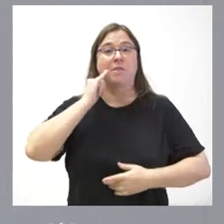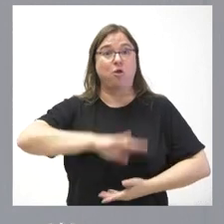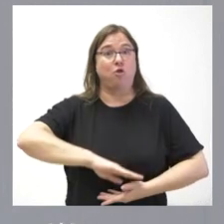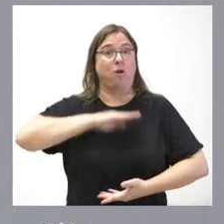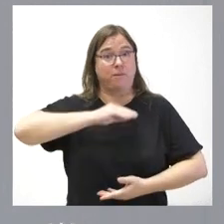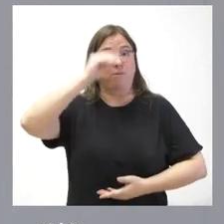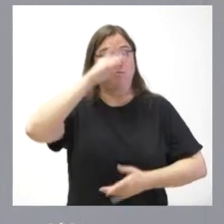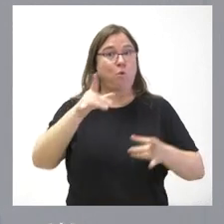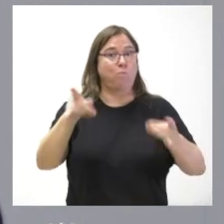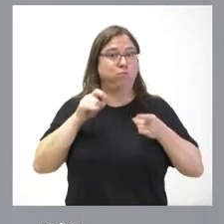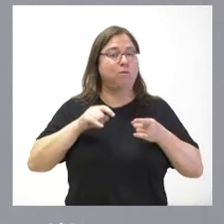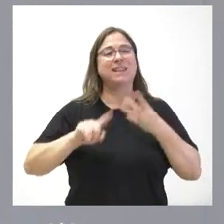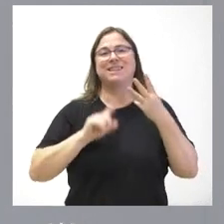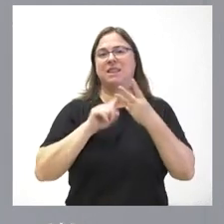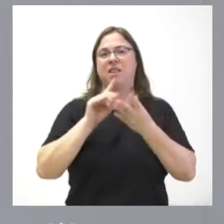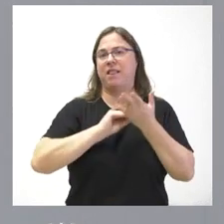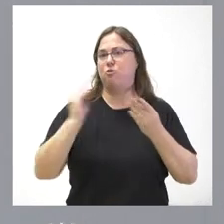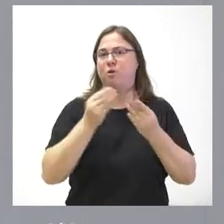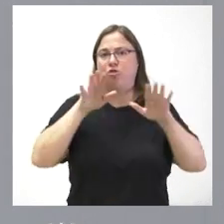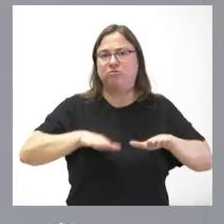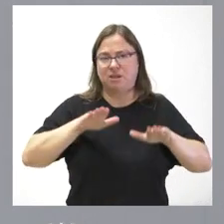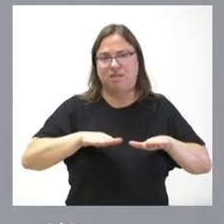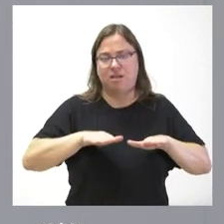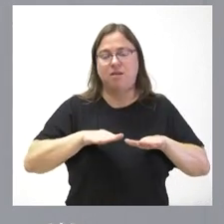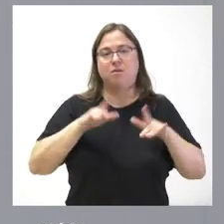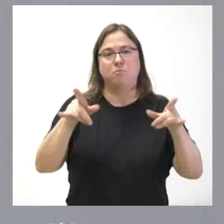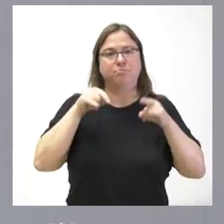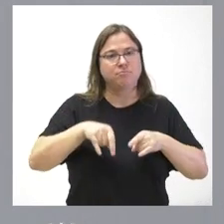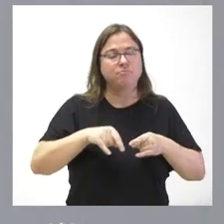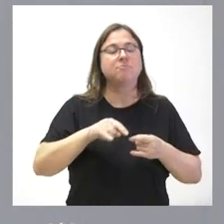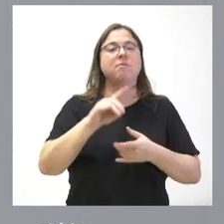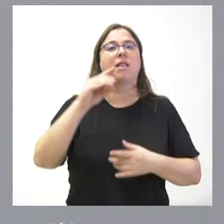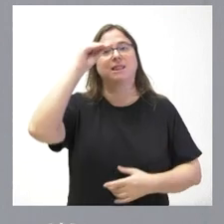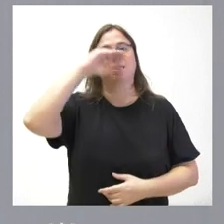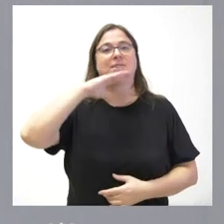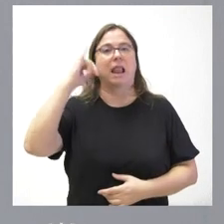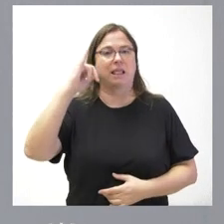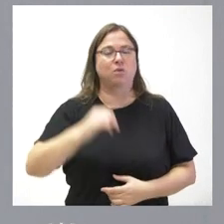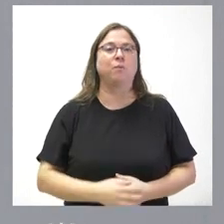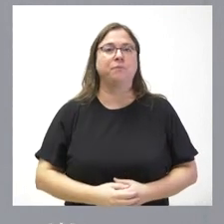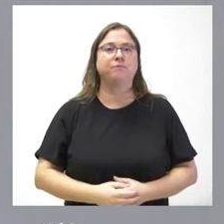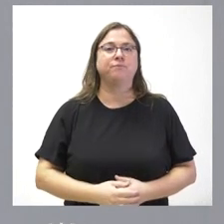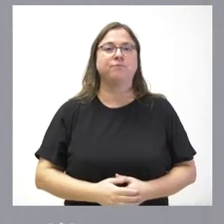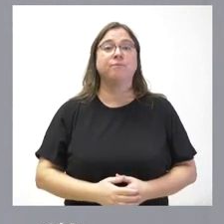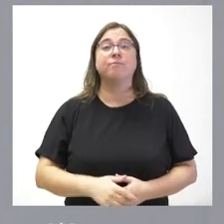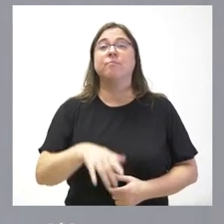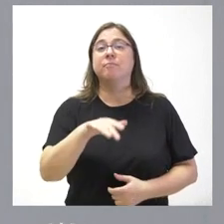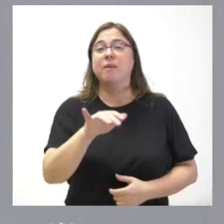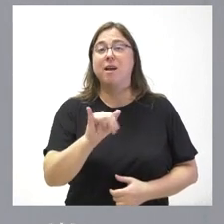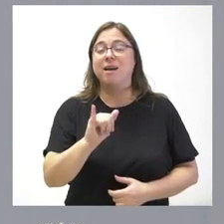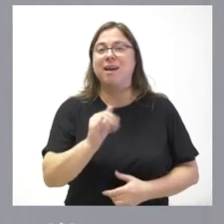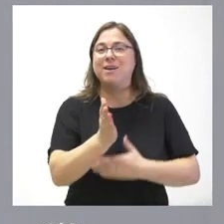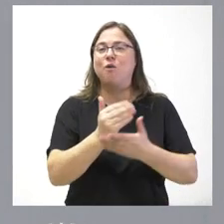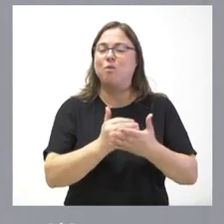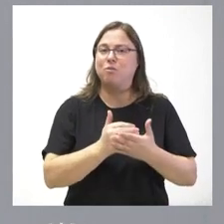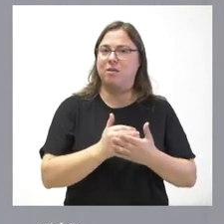comunidades aas de España cas la tercera en retención del talento somos En ese sentido una comunidad